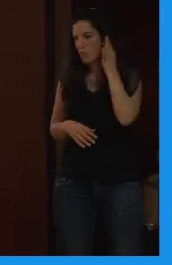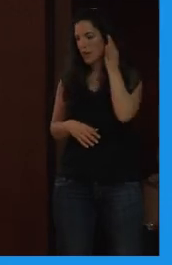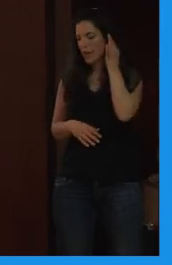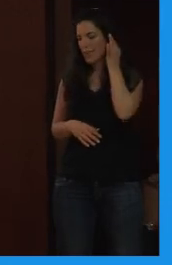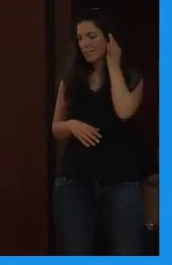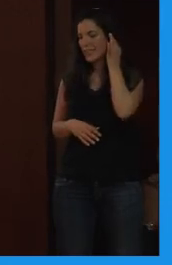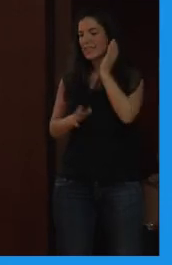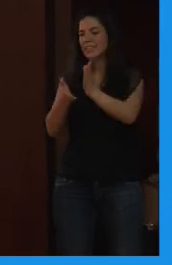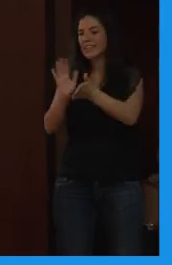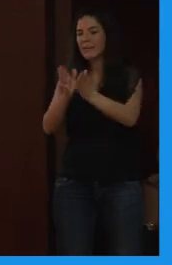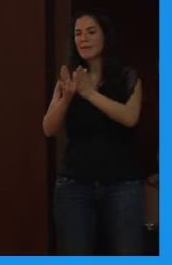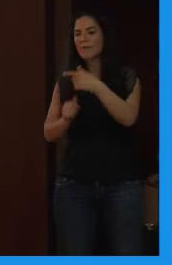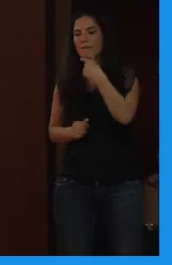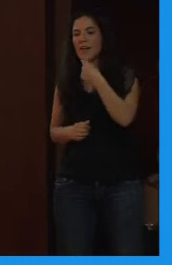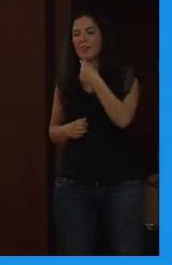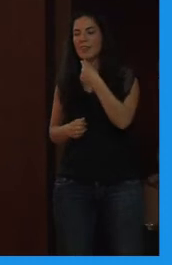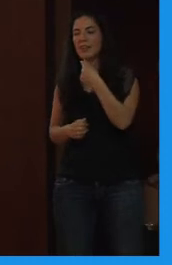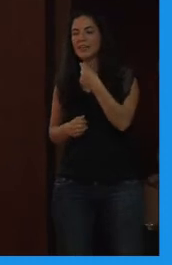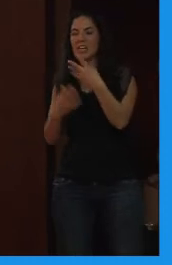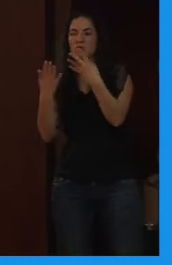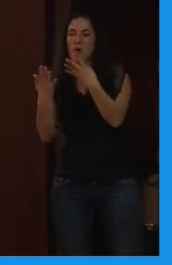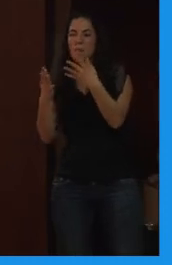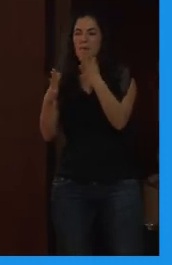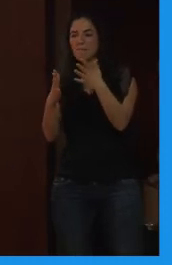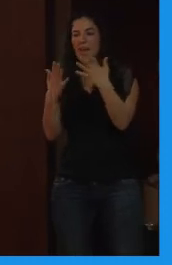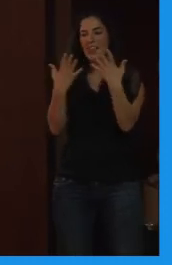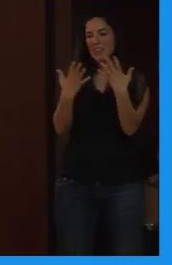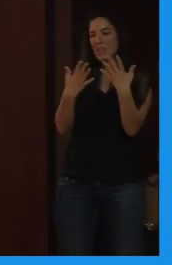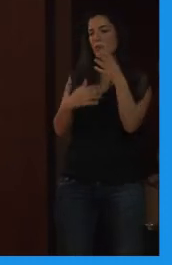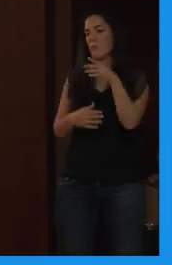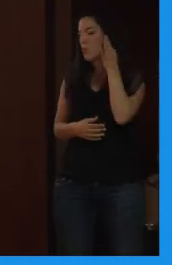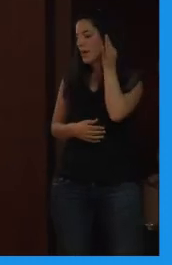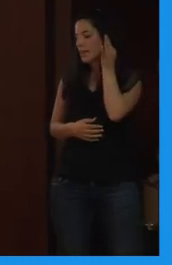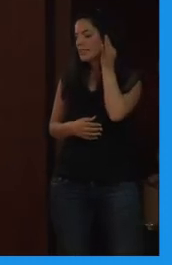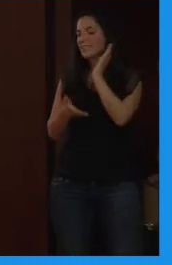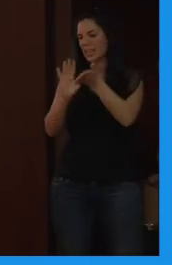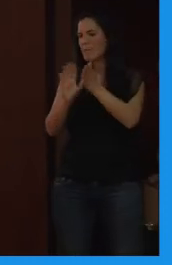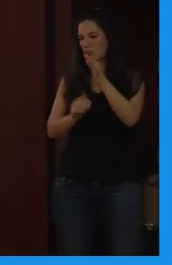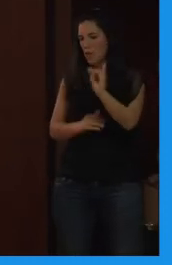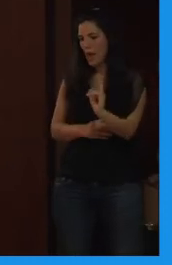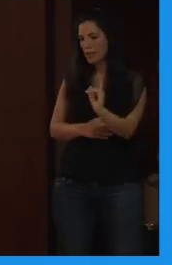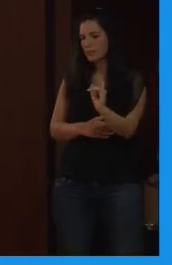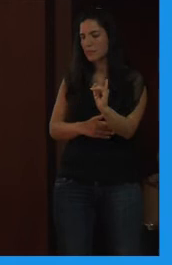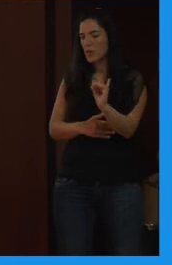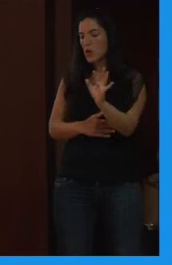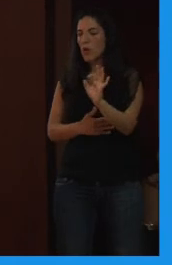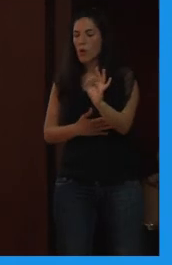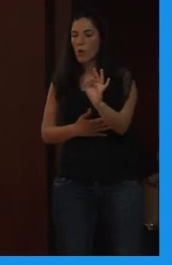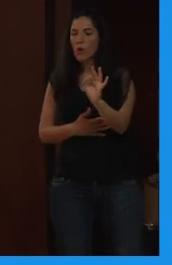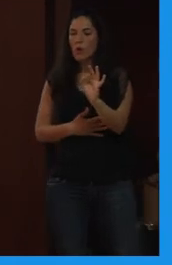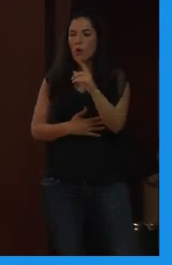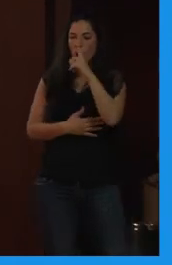mujeres. Entonces coincide que es muy frecuente en mujeres de edad media o de edad anciana con